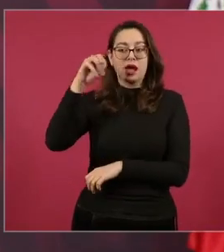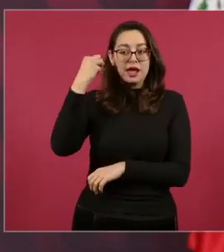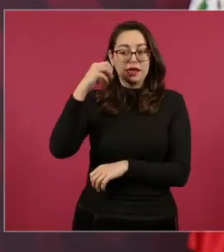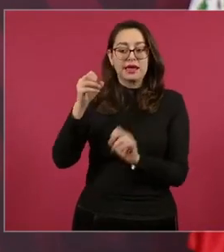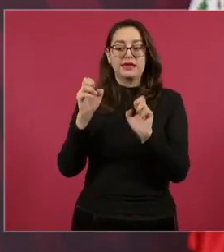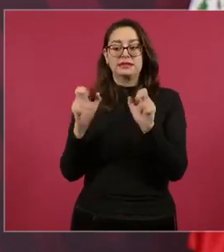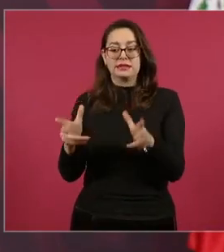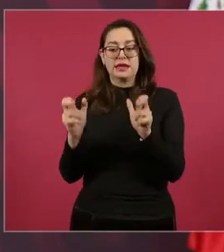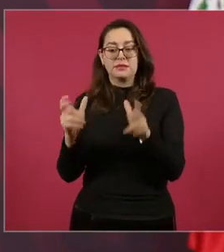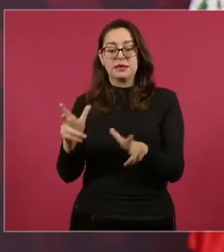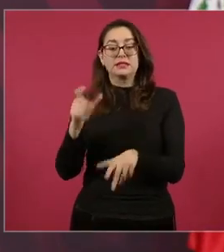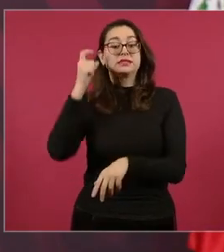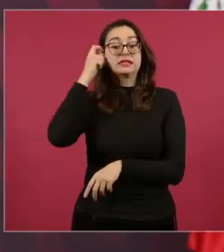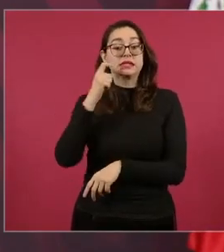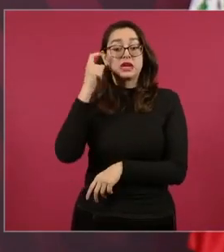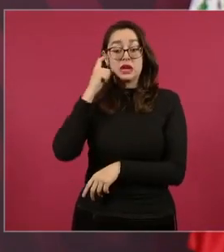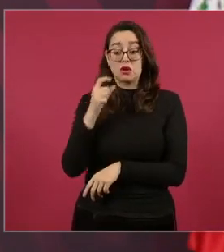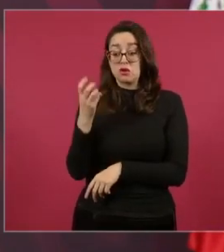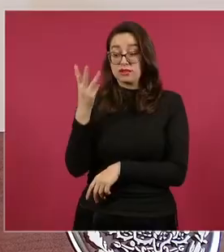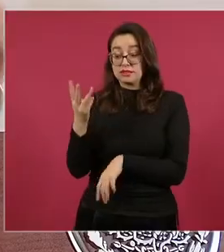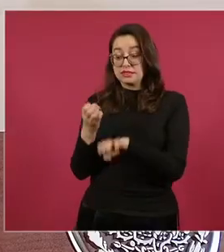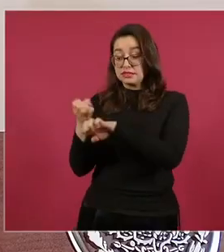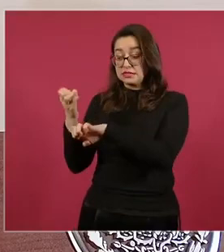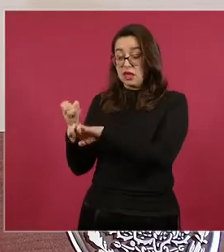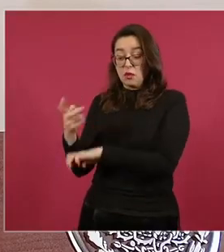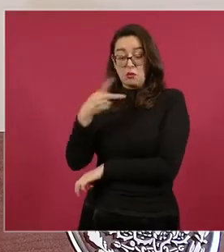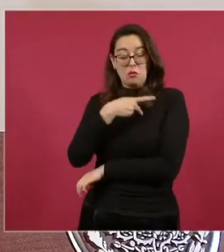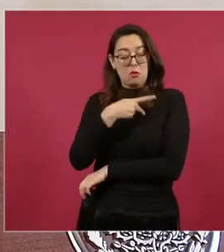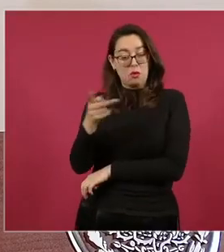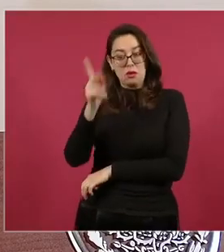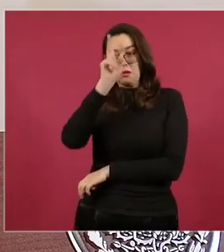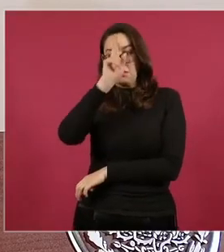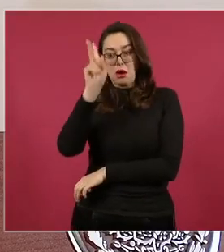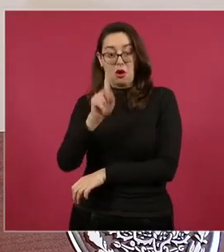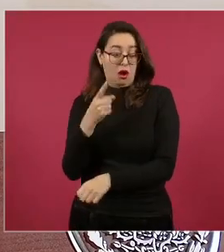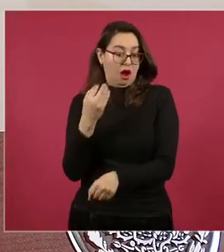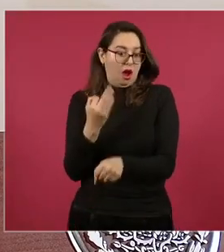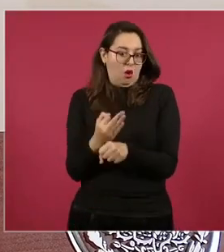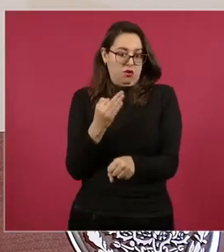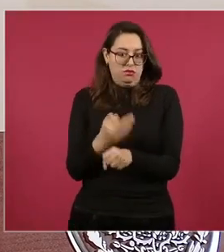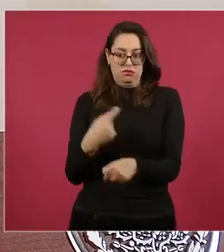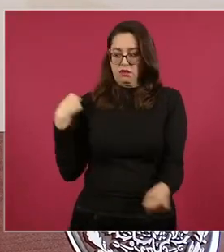pobres. Entonces, en eso vamos muy bien.